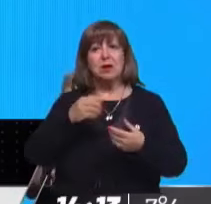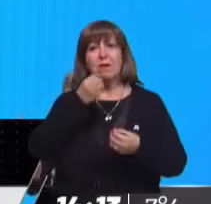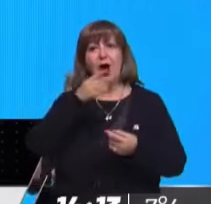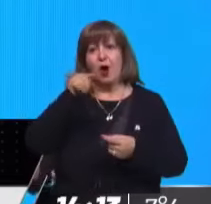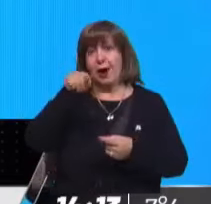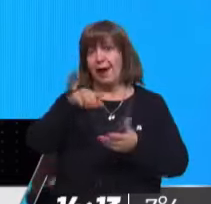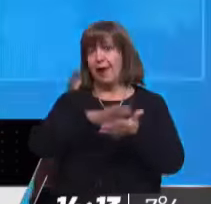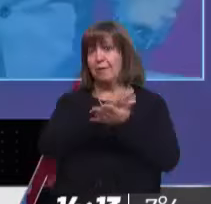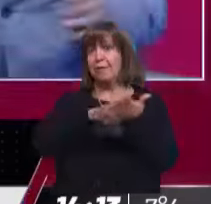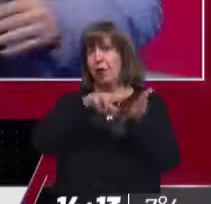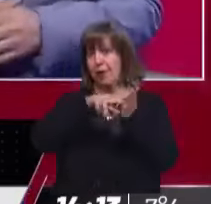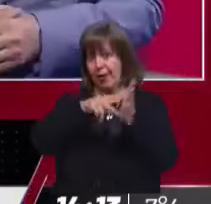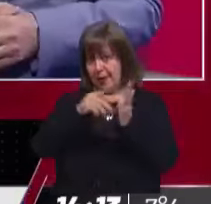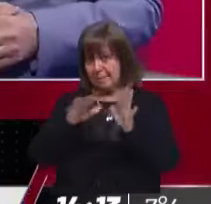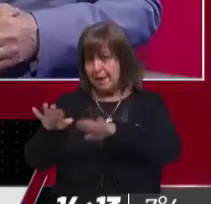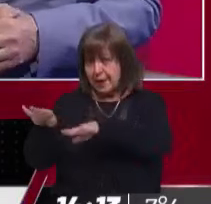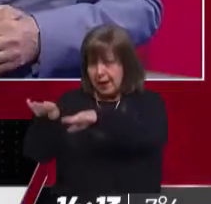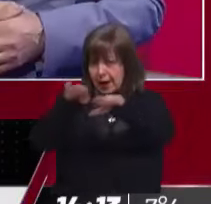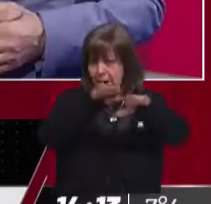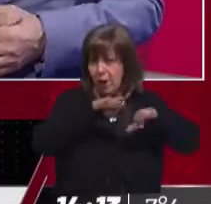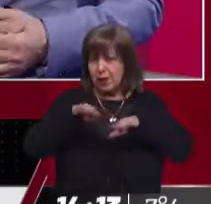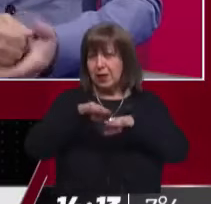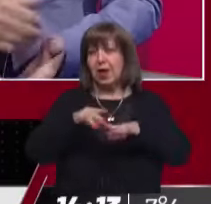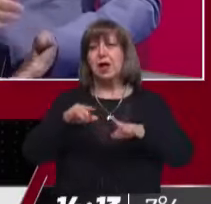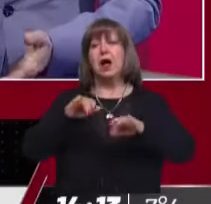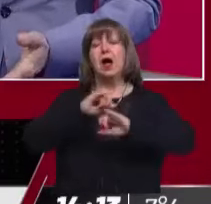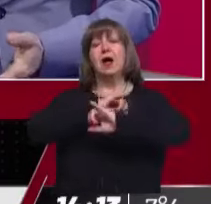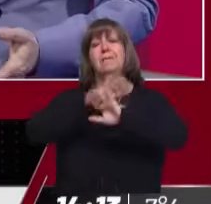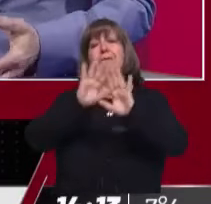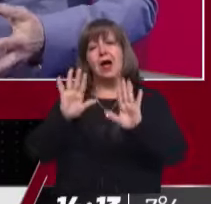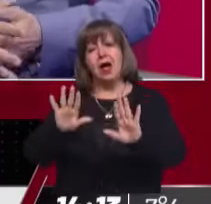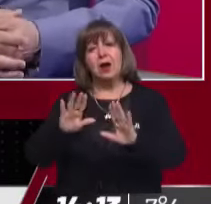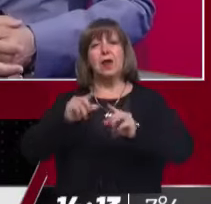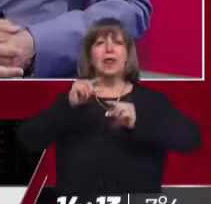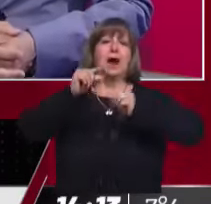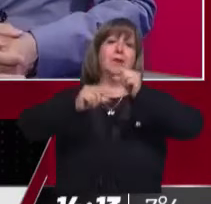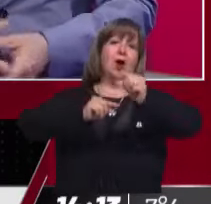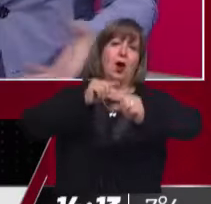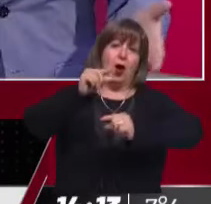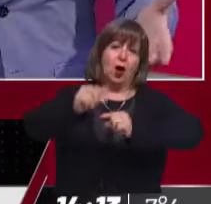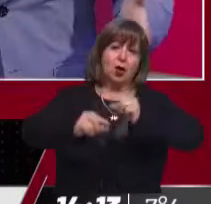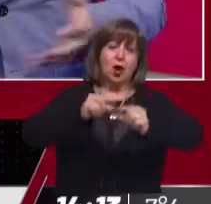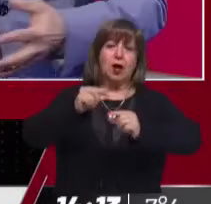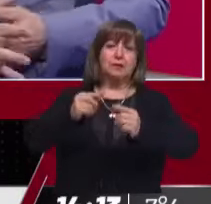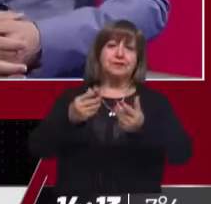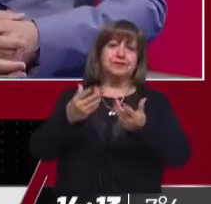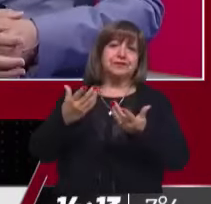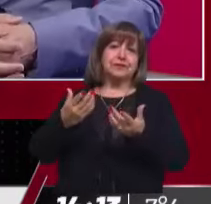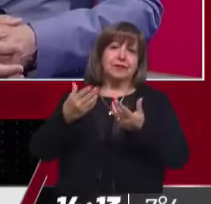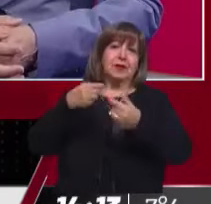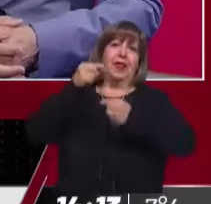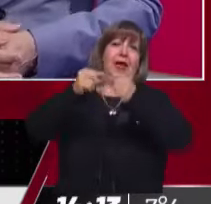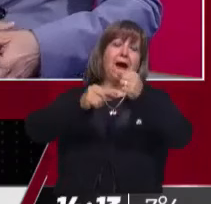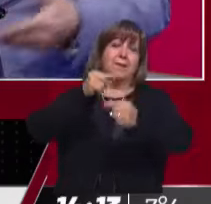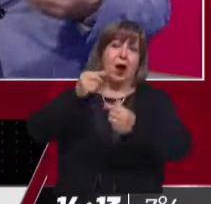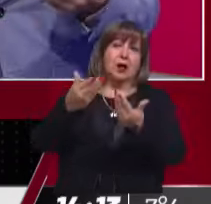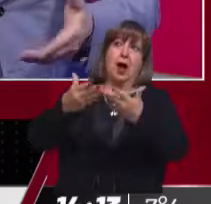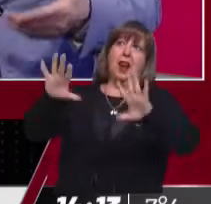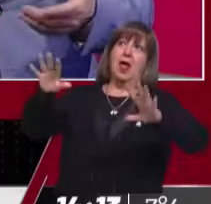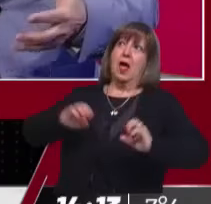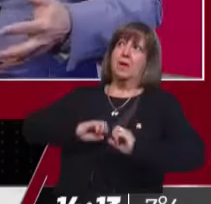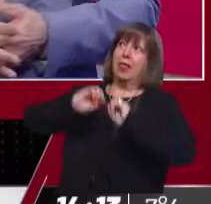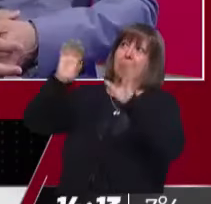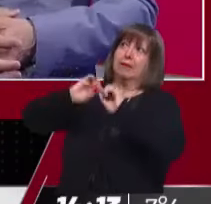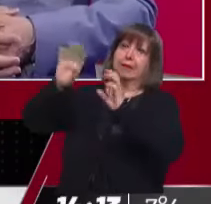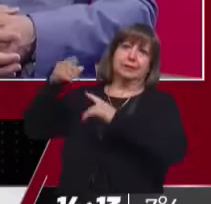hay que resolver. Con armonía, porque tampoco se puede hacer una apertura indiscriminada de un momento a otro, porque se pueden caer algunas industrias nacionales que